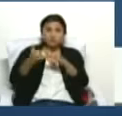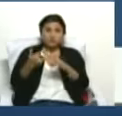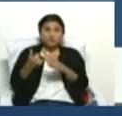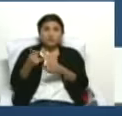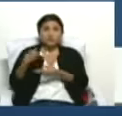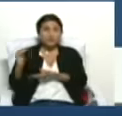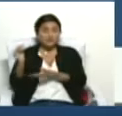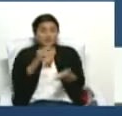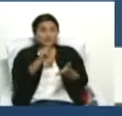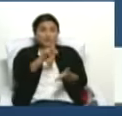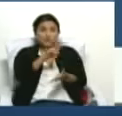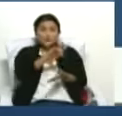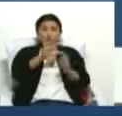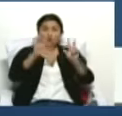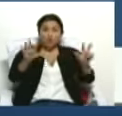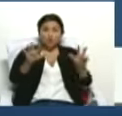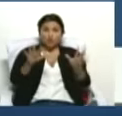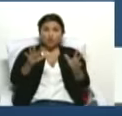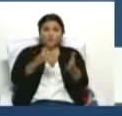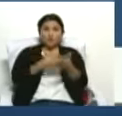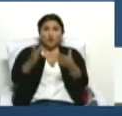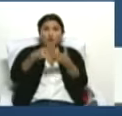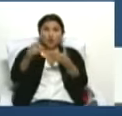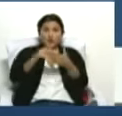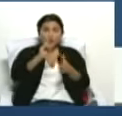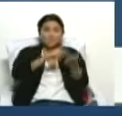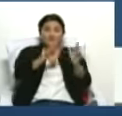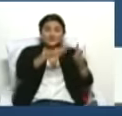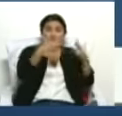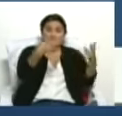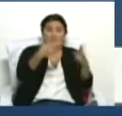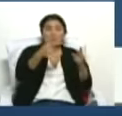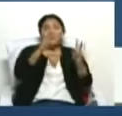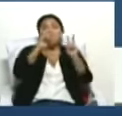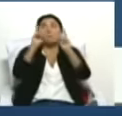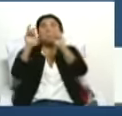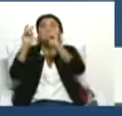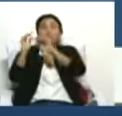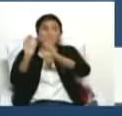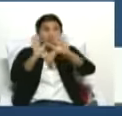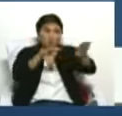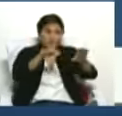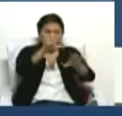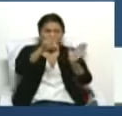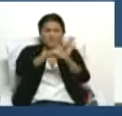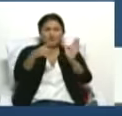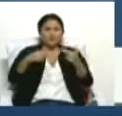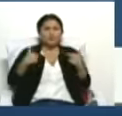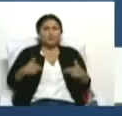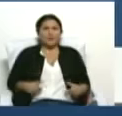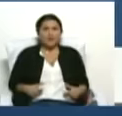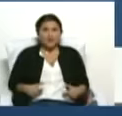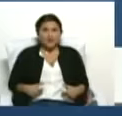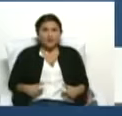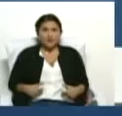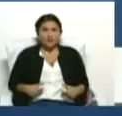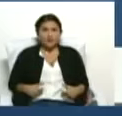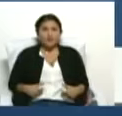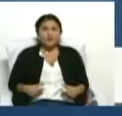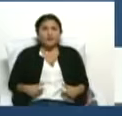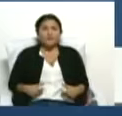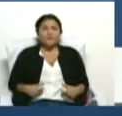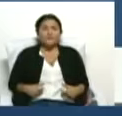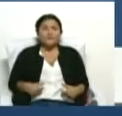128 millones de dólares desde el año 2017 para, entre comillas, apoyar a defensores de derechos humanos, organizaciones de la sociedad civil,